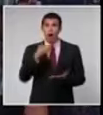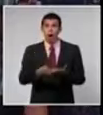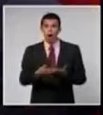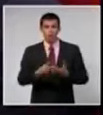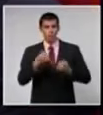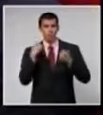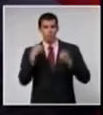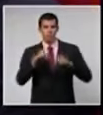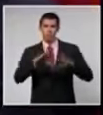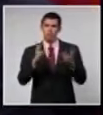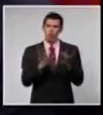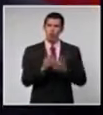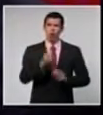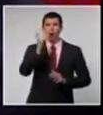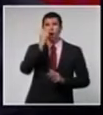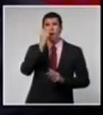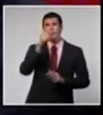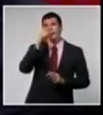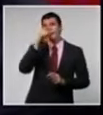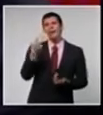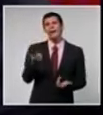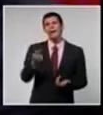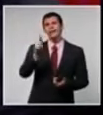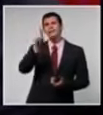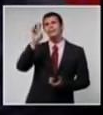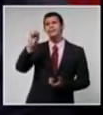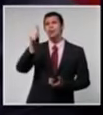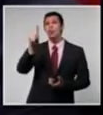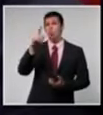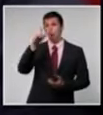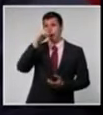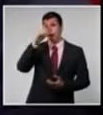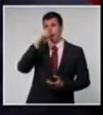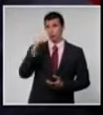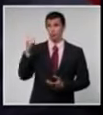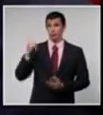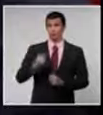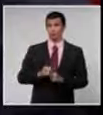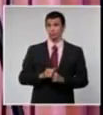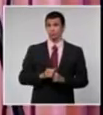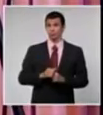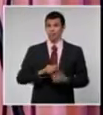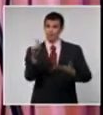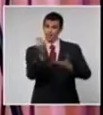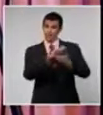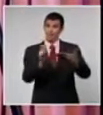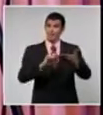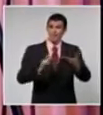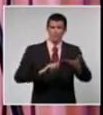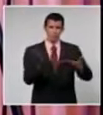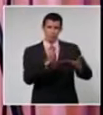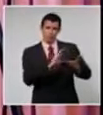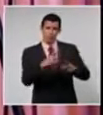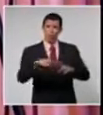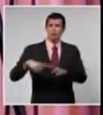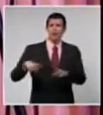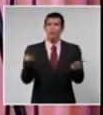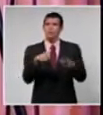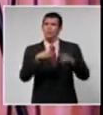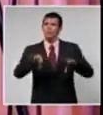con sus 101 años, hacedor de más de una decena de piezas musicales y libros didácticos, y Rodríguez García,